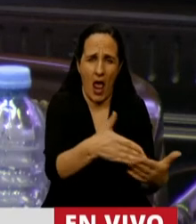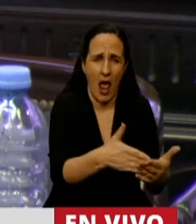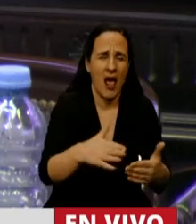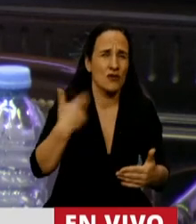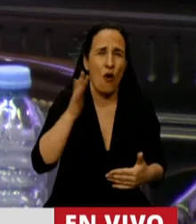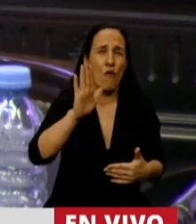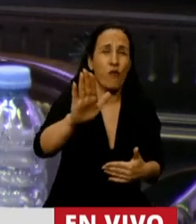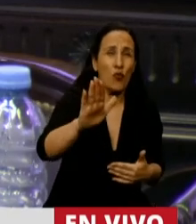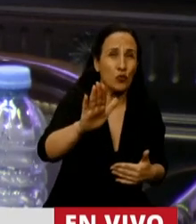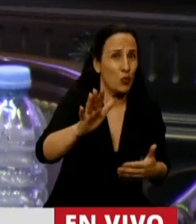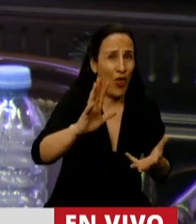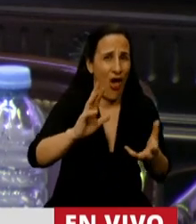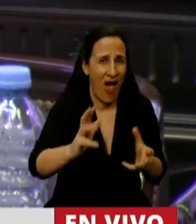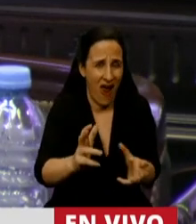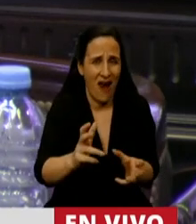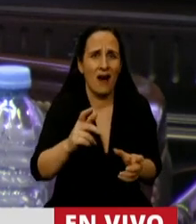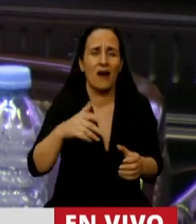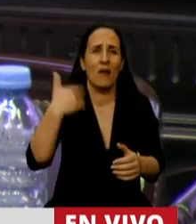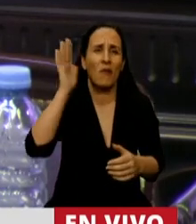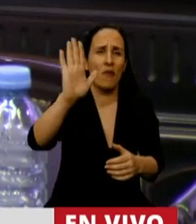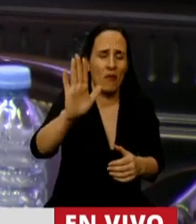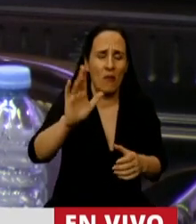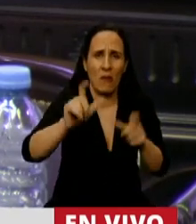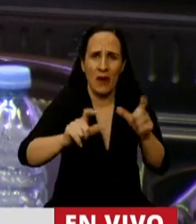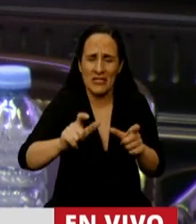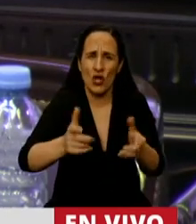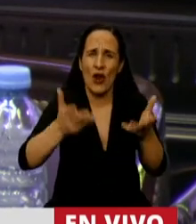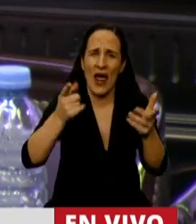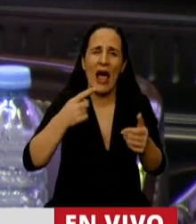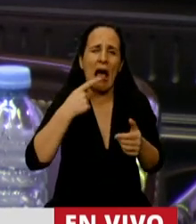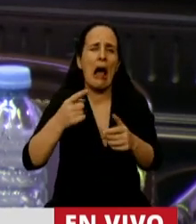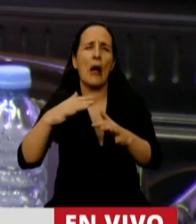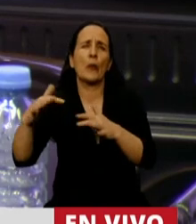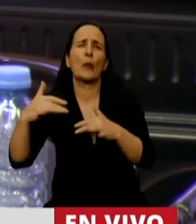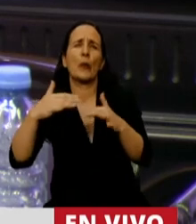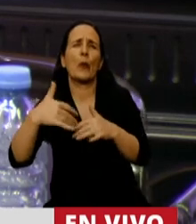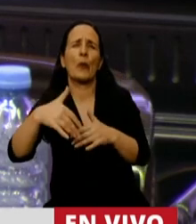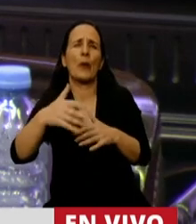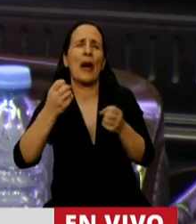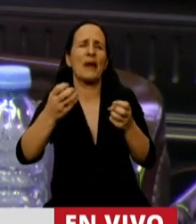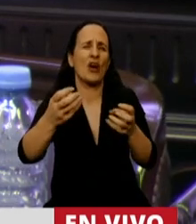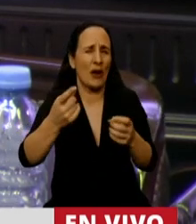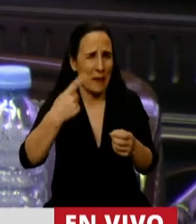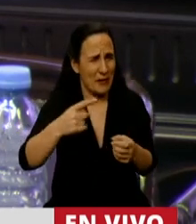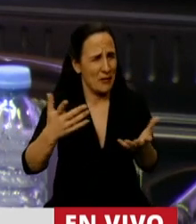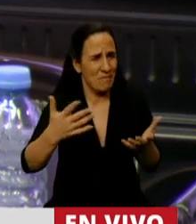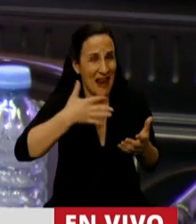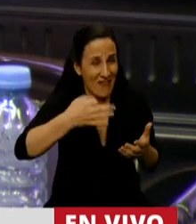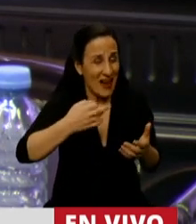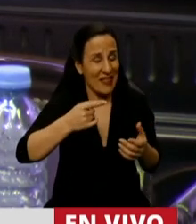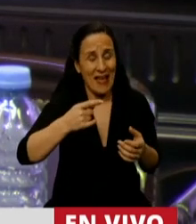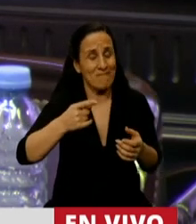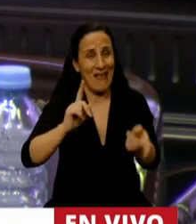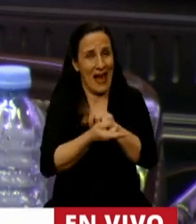futuro y el progreso de los argentinos bajo los cantos de sirena de un populismo que nos pone en serios riesgos a todos